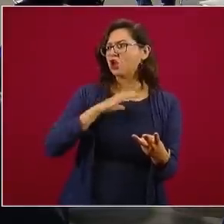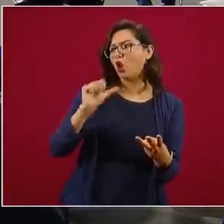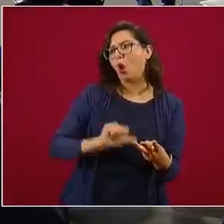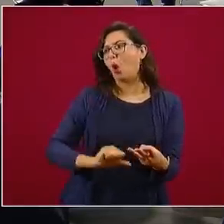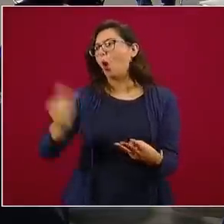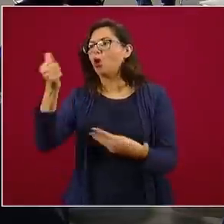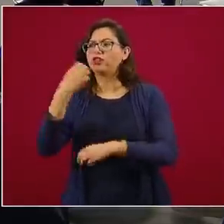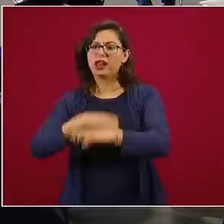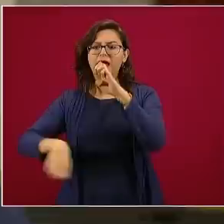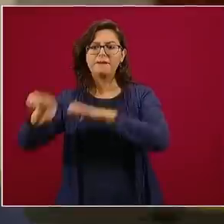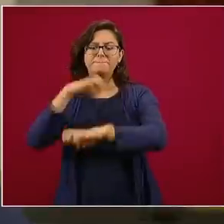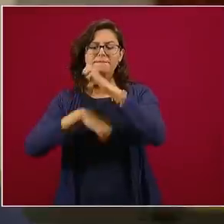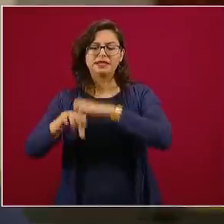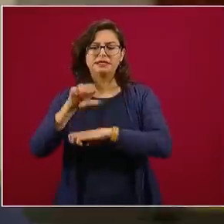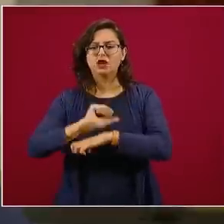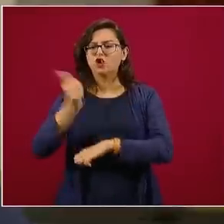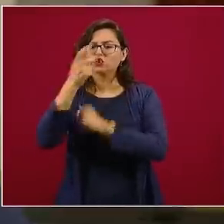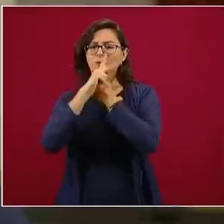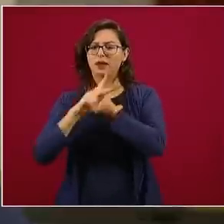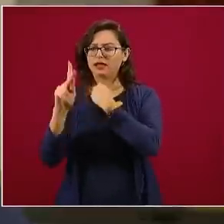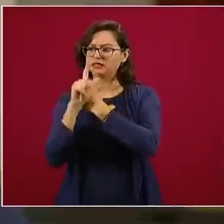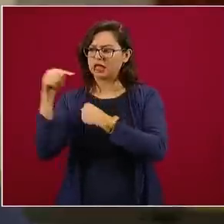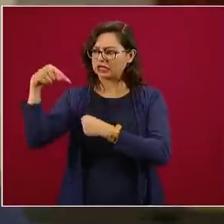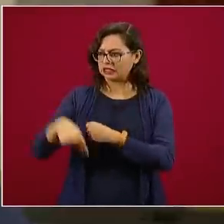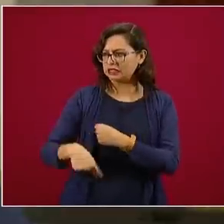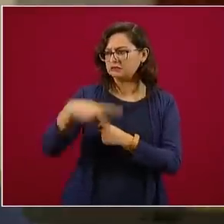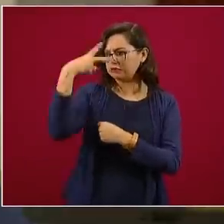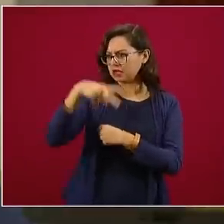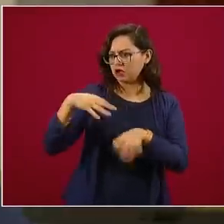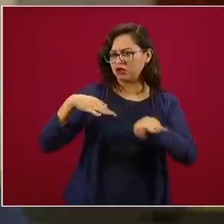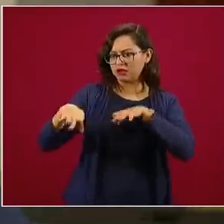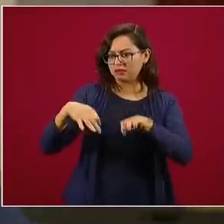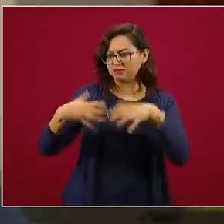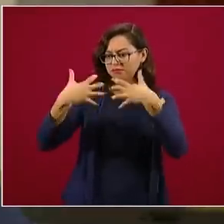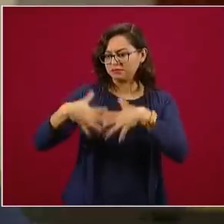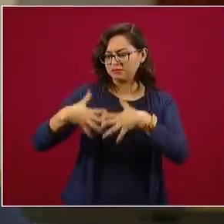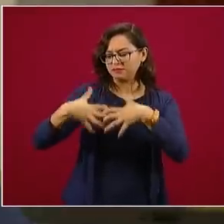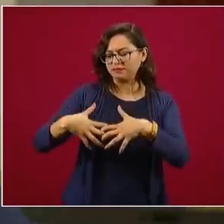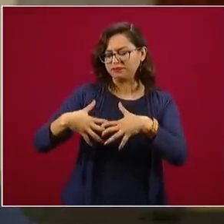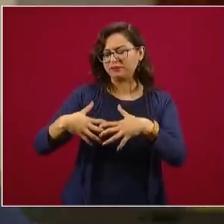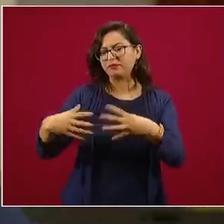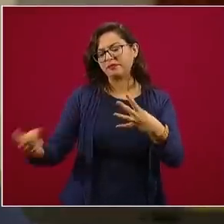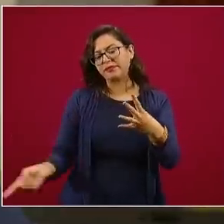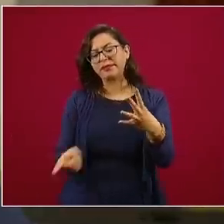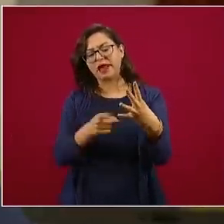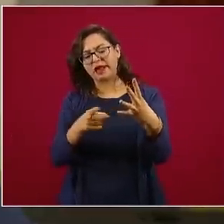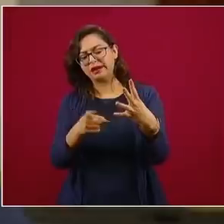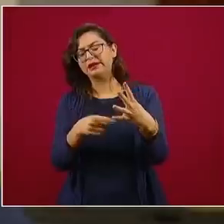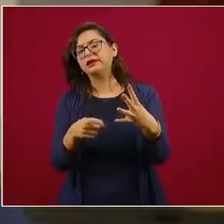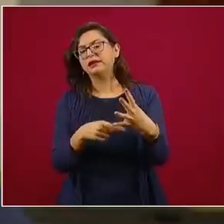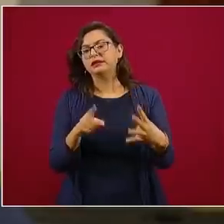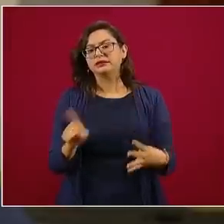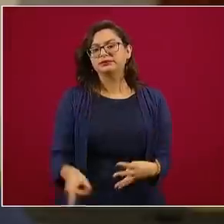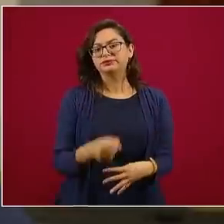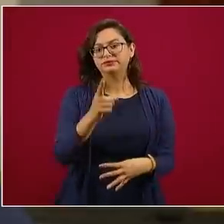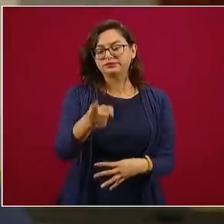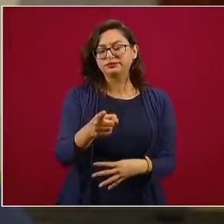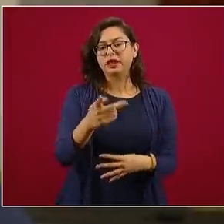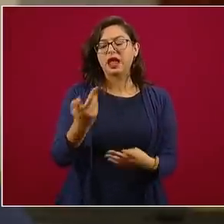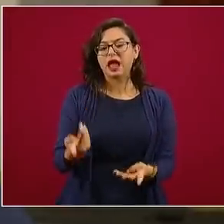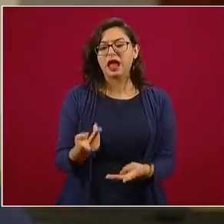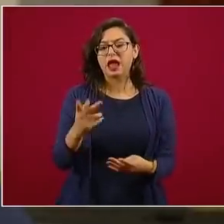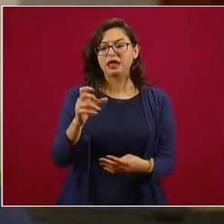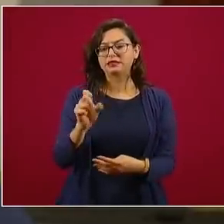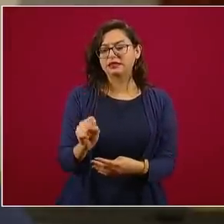producir vacuna aquí en México. Y en ese sentido, preguntarle al canciller si ha habido avances en la operación Warp Speed con